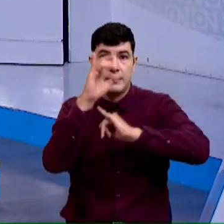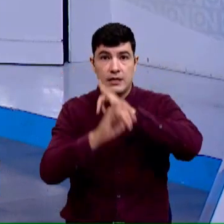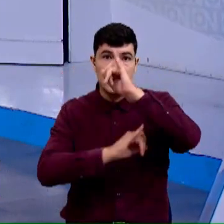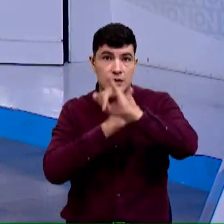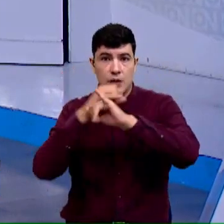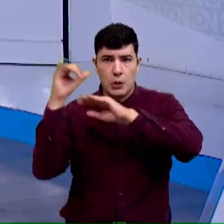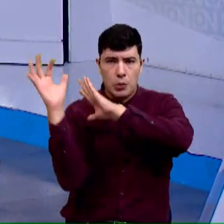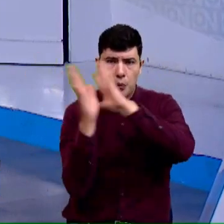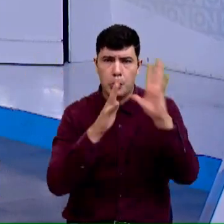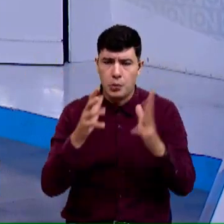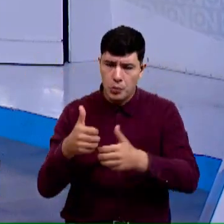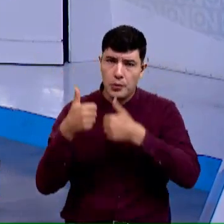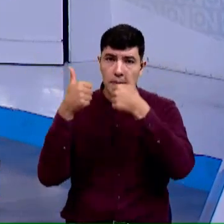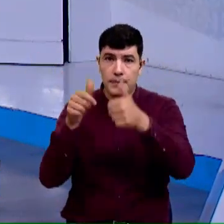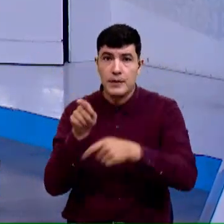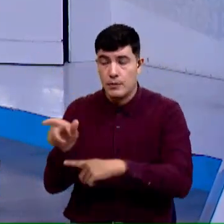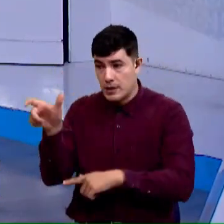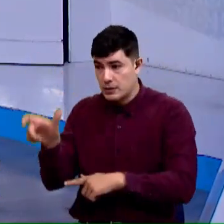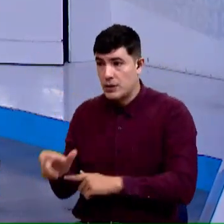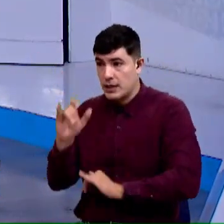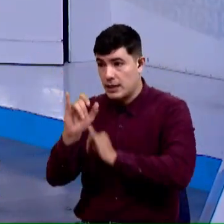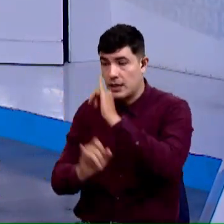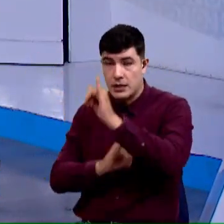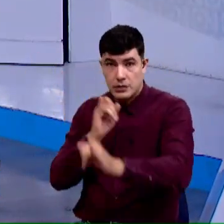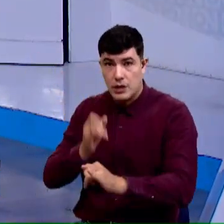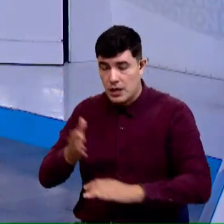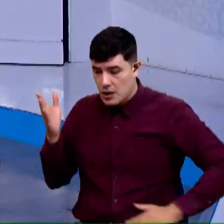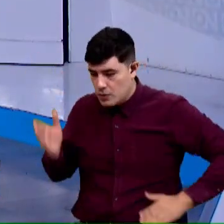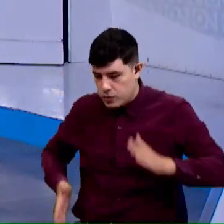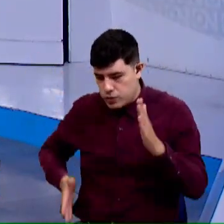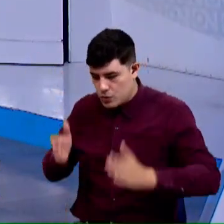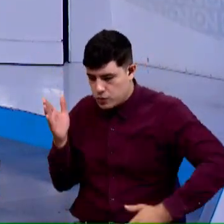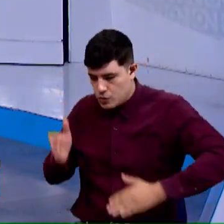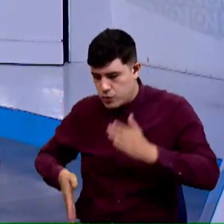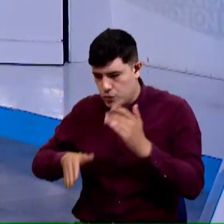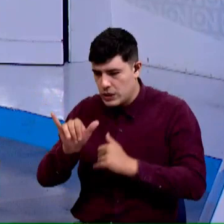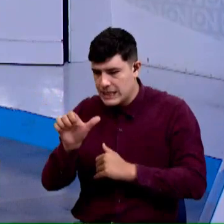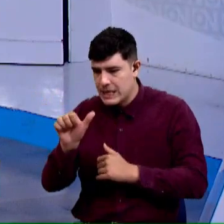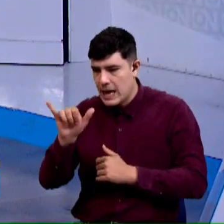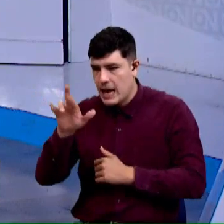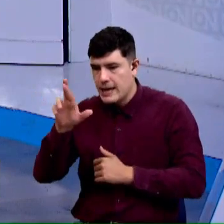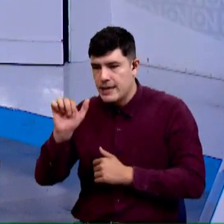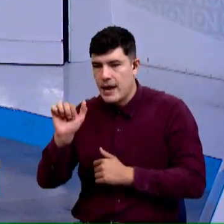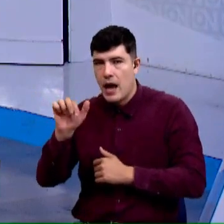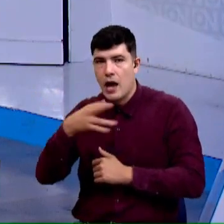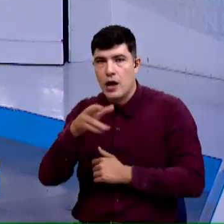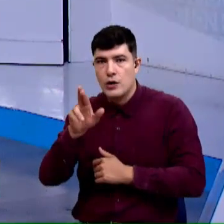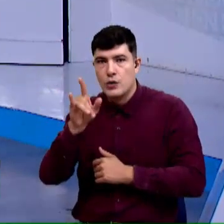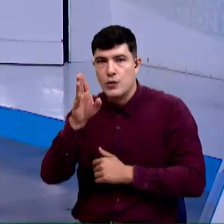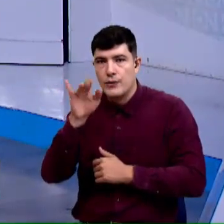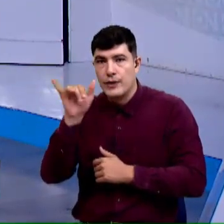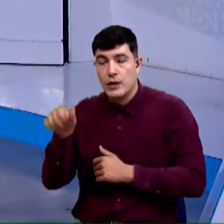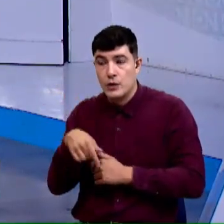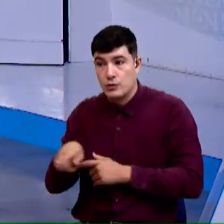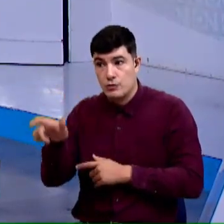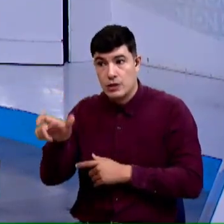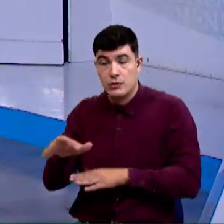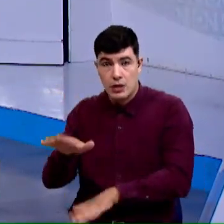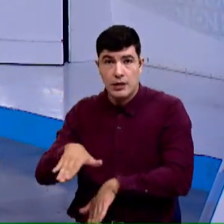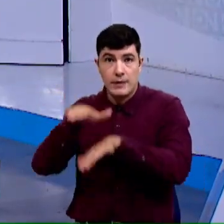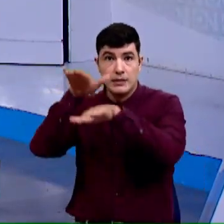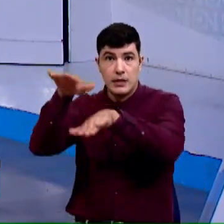Entonces, hablamos de la atleta norte santandereana Yajaira Rubio, porque brilló en su primera presentación vistiendo la camisa de la Selección Colombia en evento de